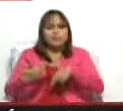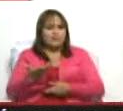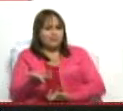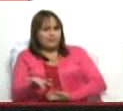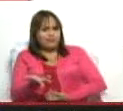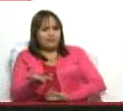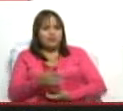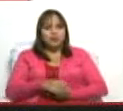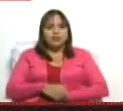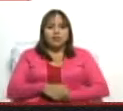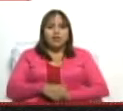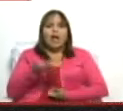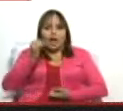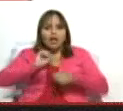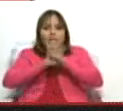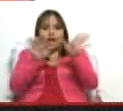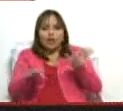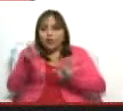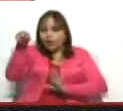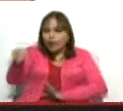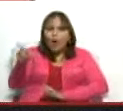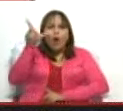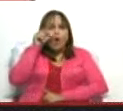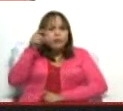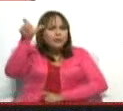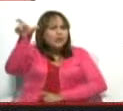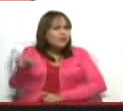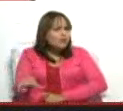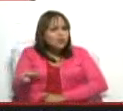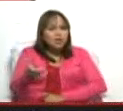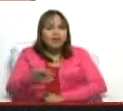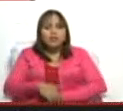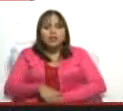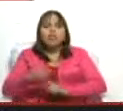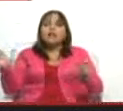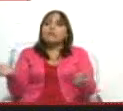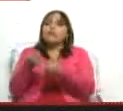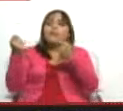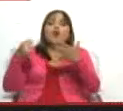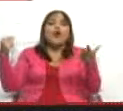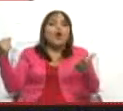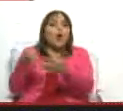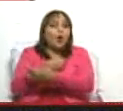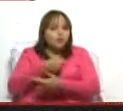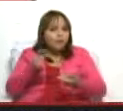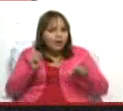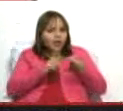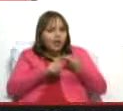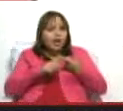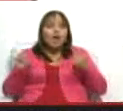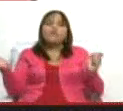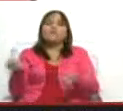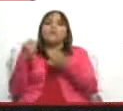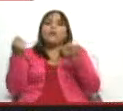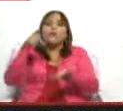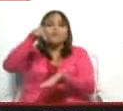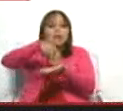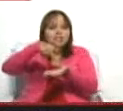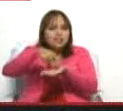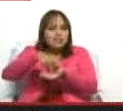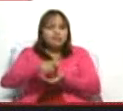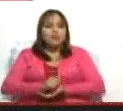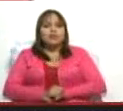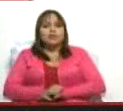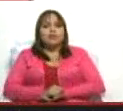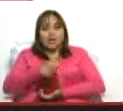Cuando lo que está claro es una persona que promovió golpes de Estado, promovió y participó